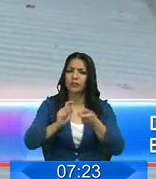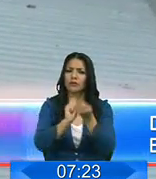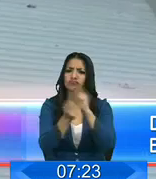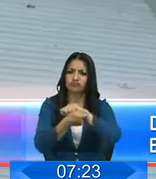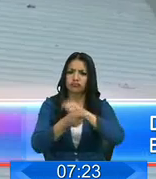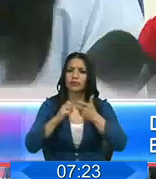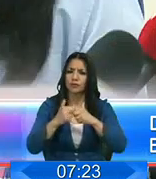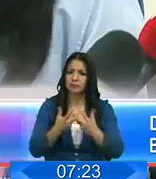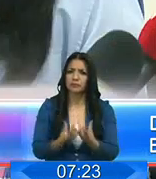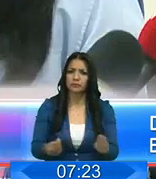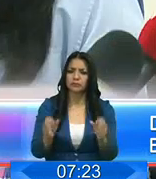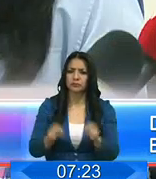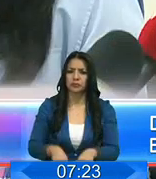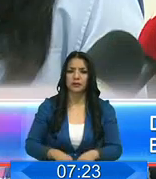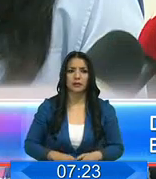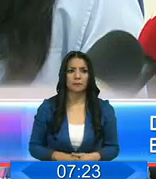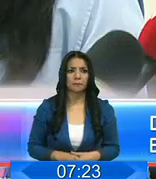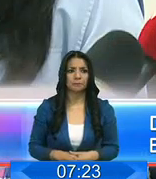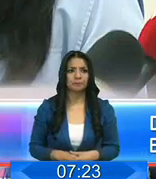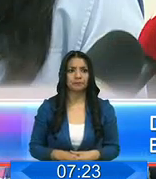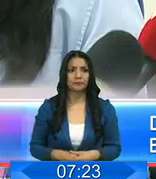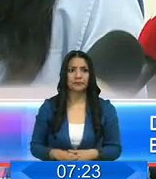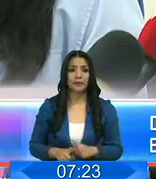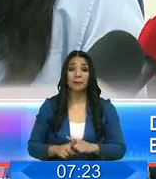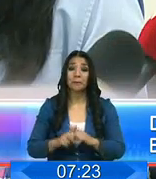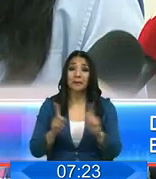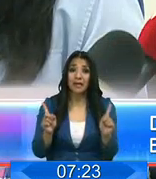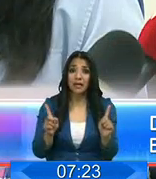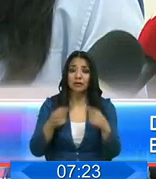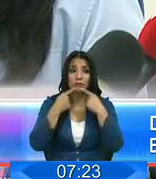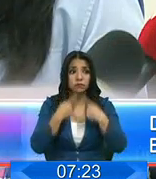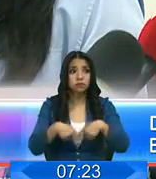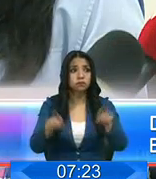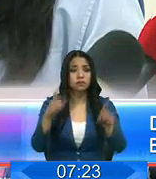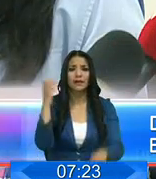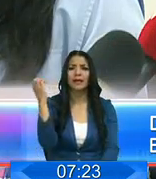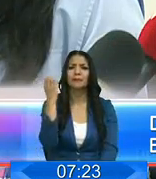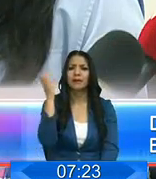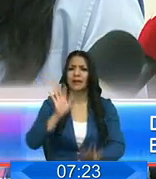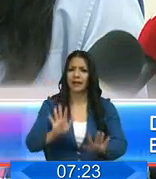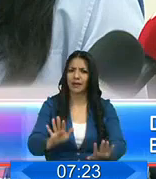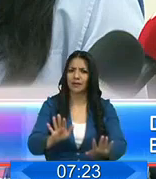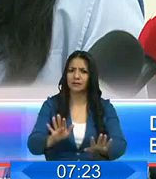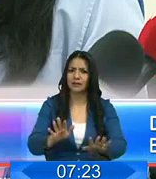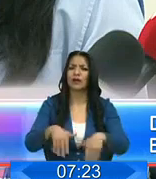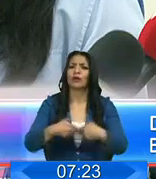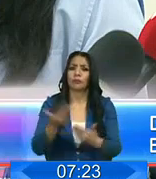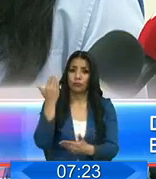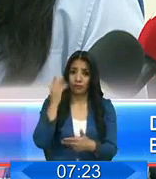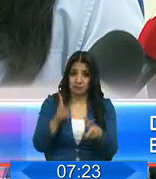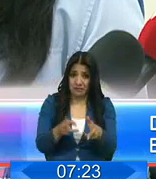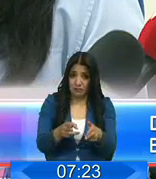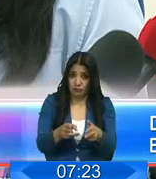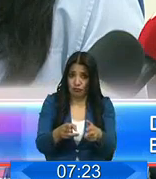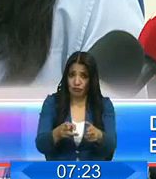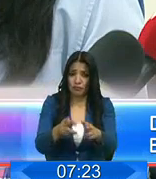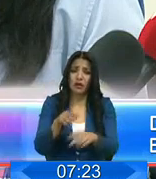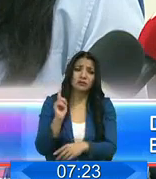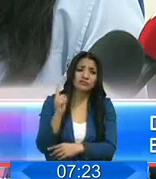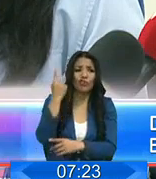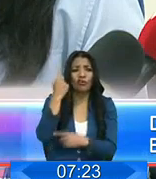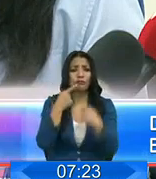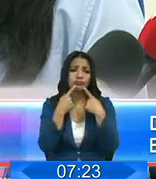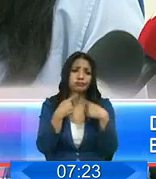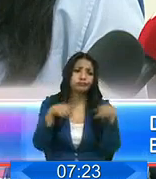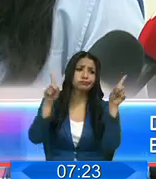graves problemas. Pero lo que sí reiteramos, no puede ser ya la declaratoria de emergencia como se ha venido utilizando anteriormente, que ha sido simple y llanamente